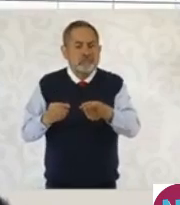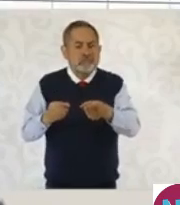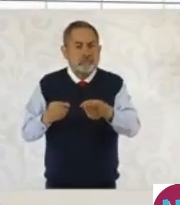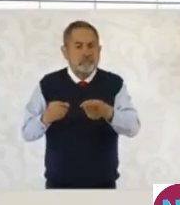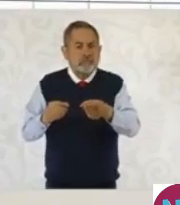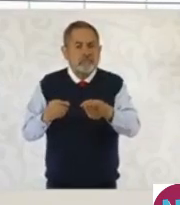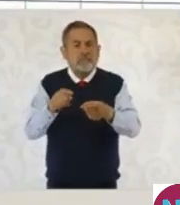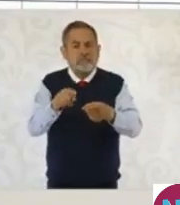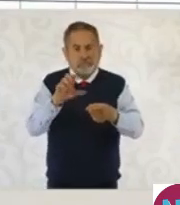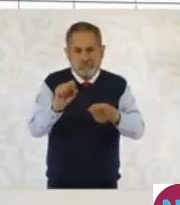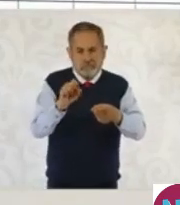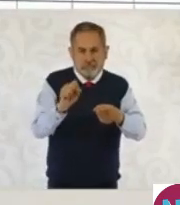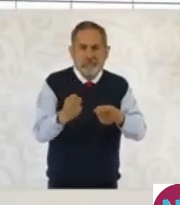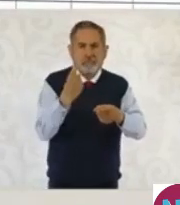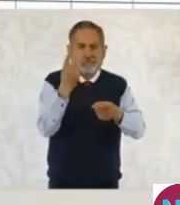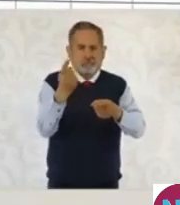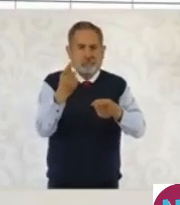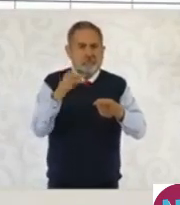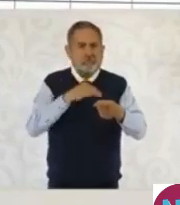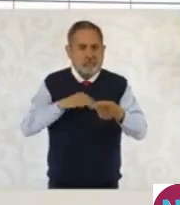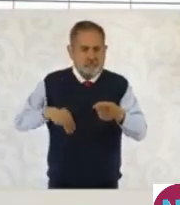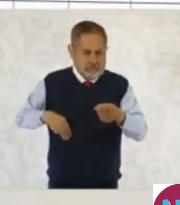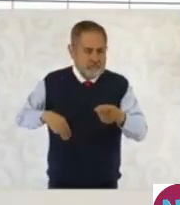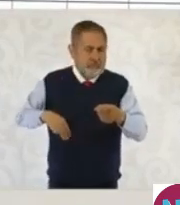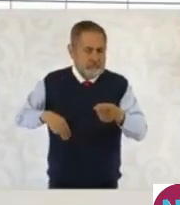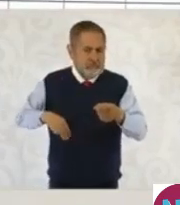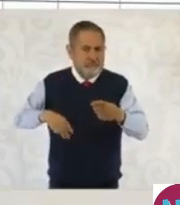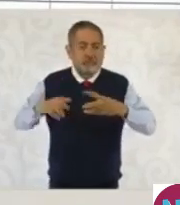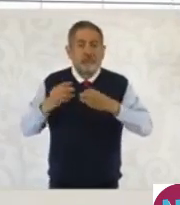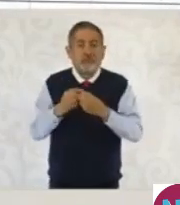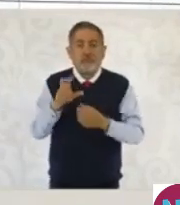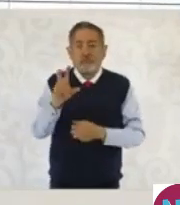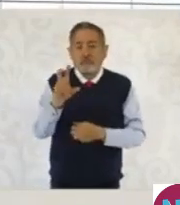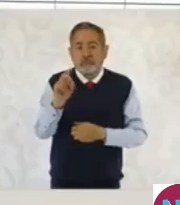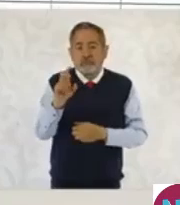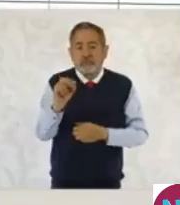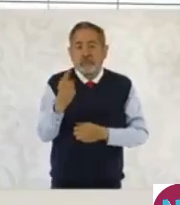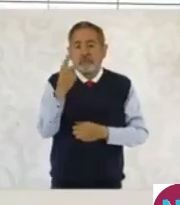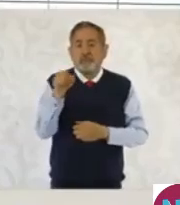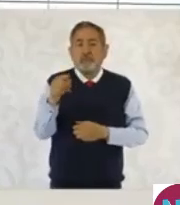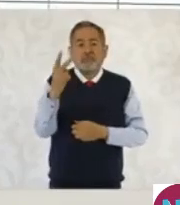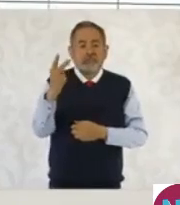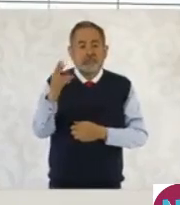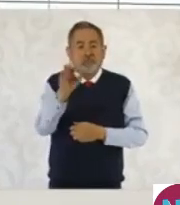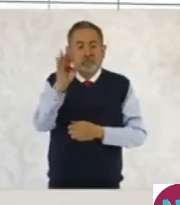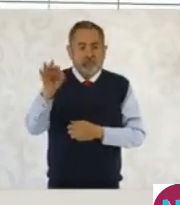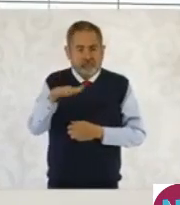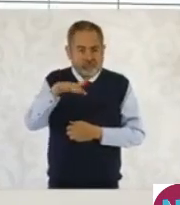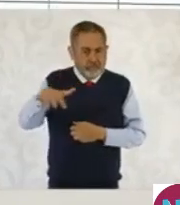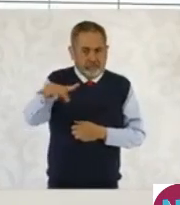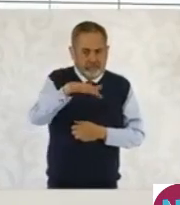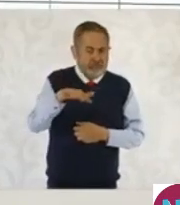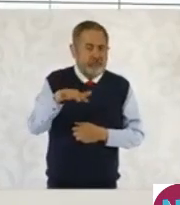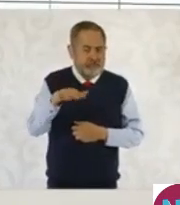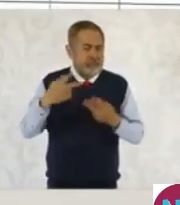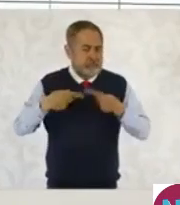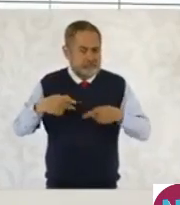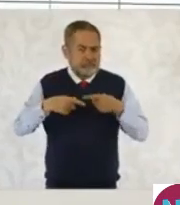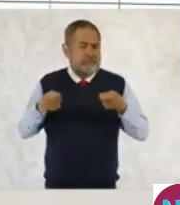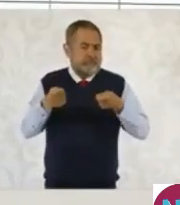hasta la fecha, ¿no? 61 municipios y 31.2% de la población.